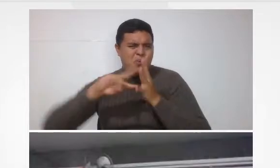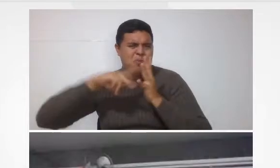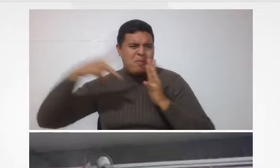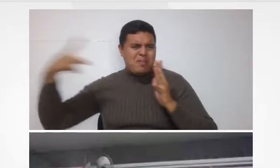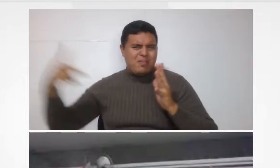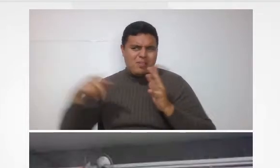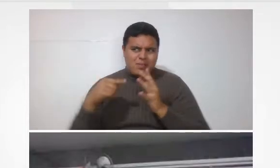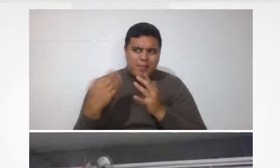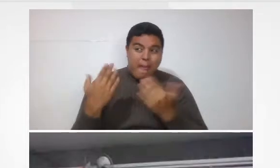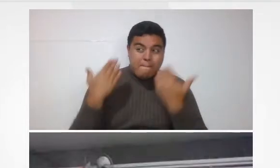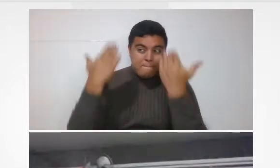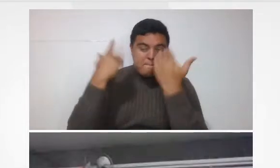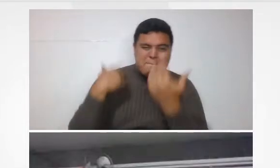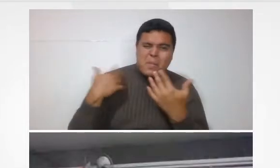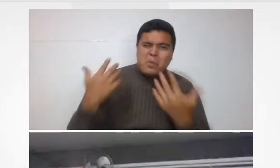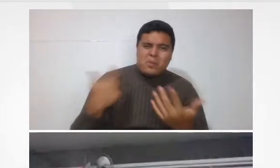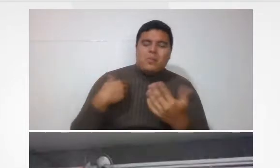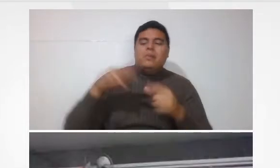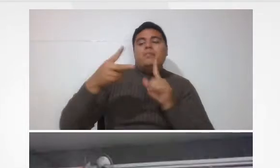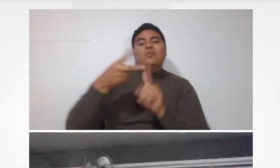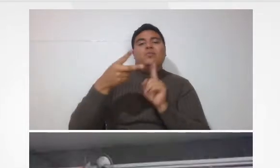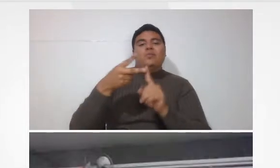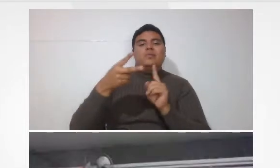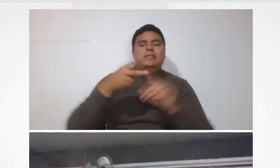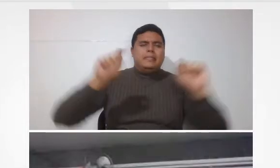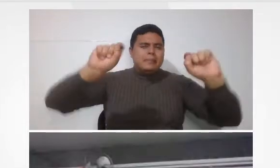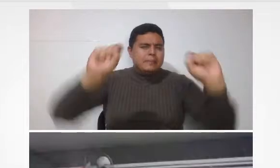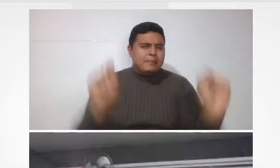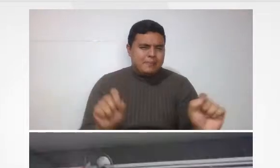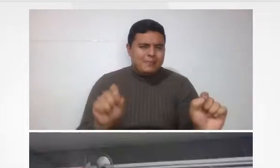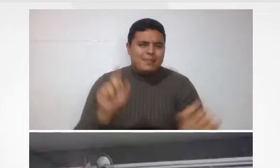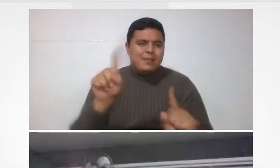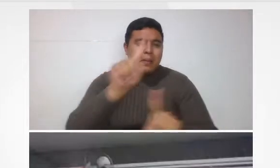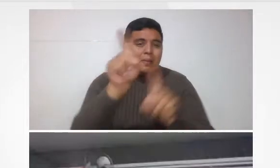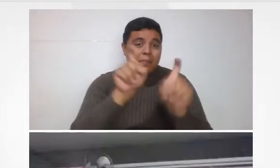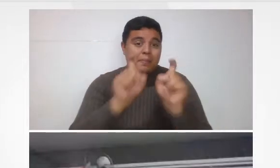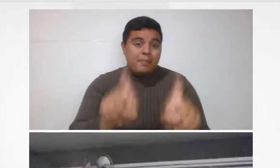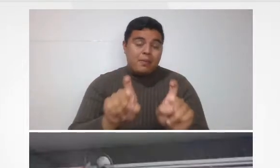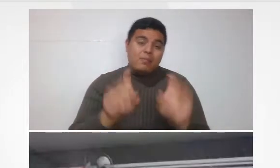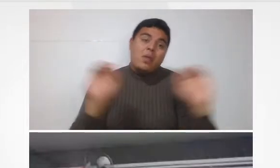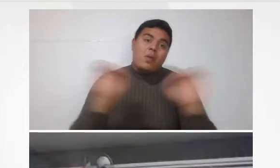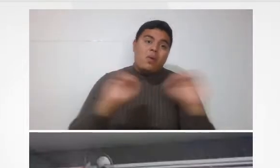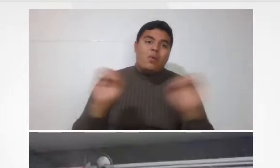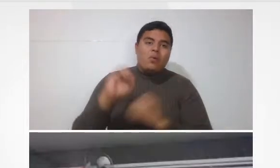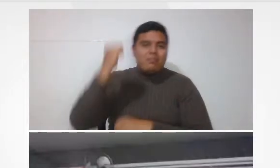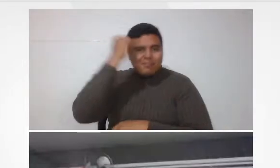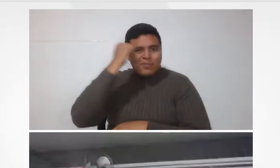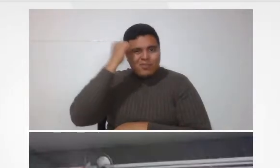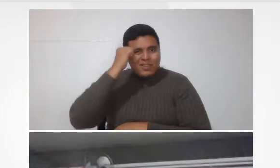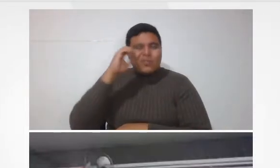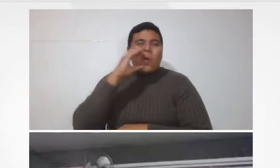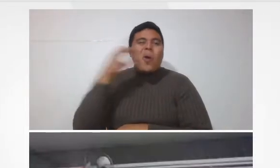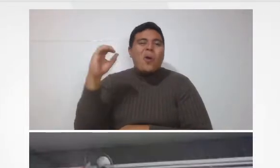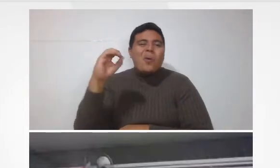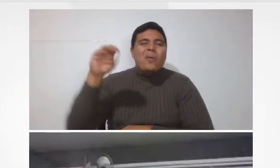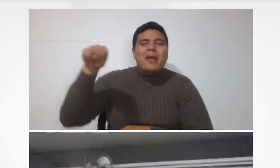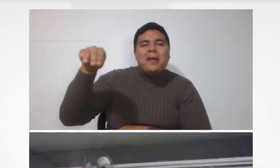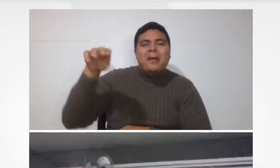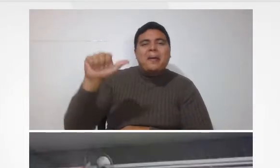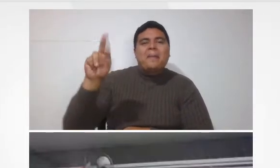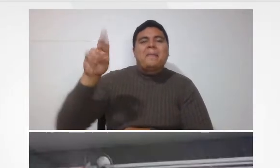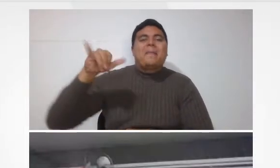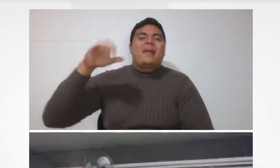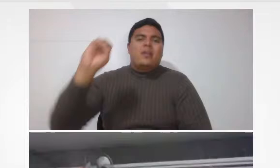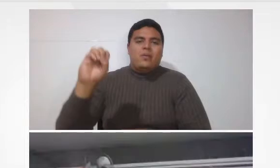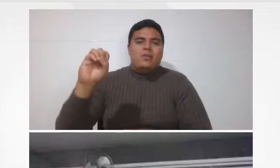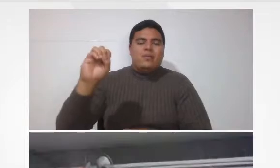número dos, hago un paréntesis para que le preguntemos, o más bien nos conectemos con el maestro Mario, para que por favor se vuelva a conectar porque se nos fue. El maestro Mario se